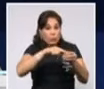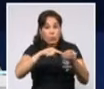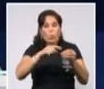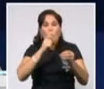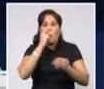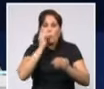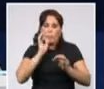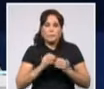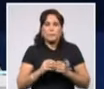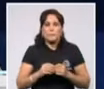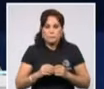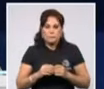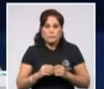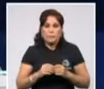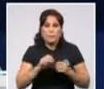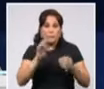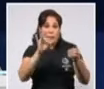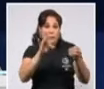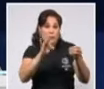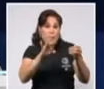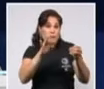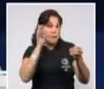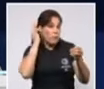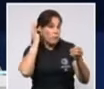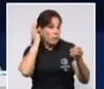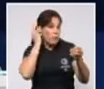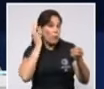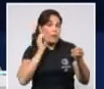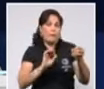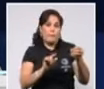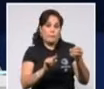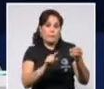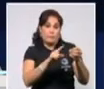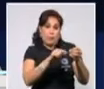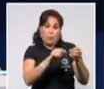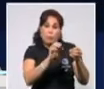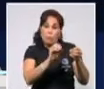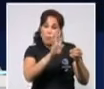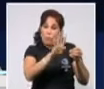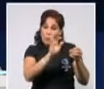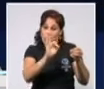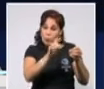Cuba. 15 del sexo femenino y el